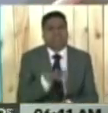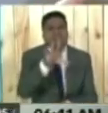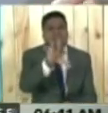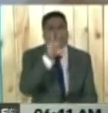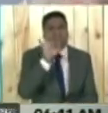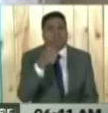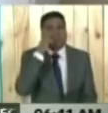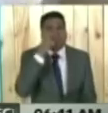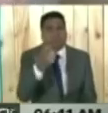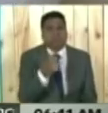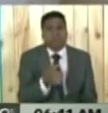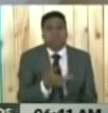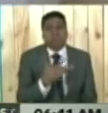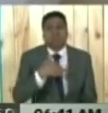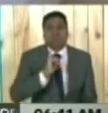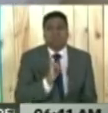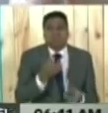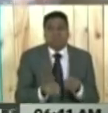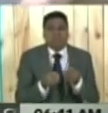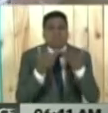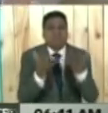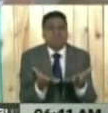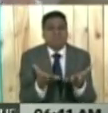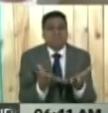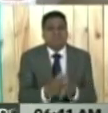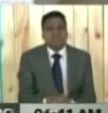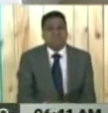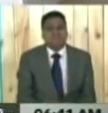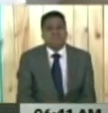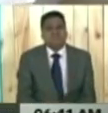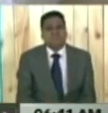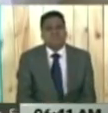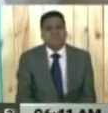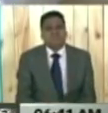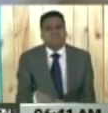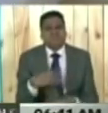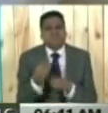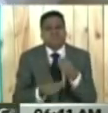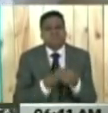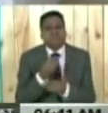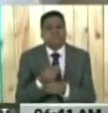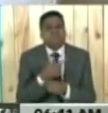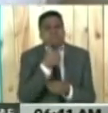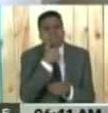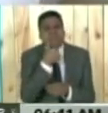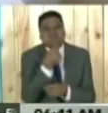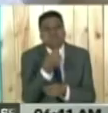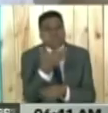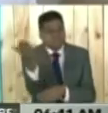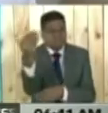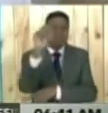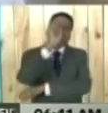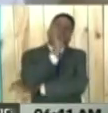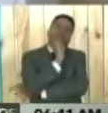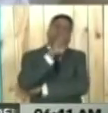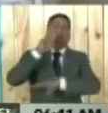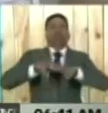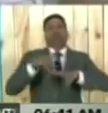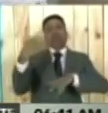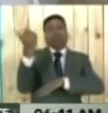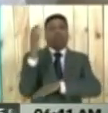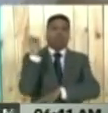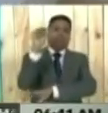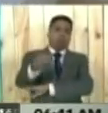el pueblo. Ah, vamos a entregar el gobierno. Vamos a hacer así tan sencillo. Ah, vengan, sí, vengan a tumbarnos.